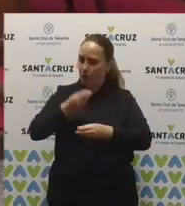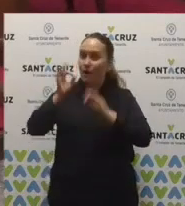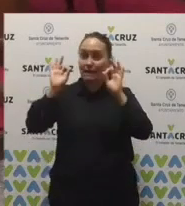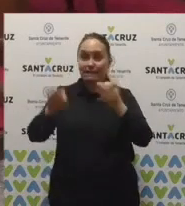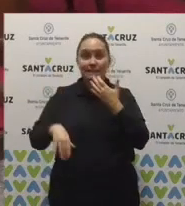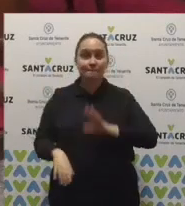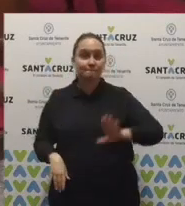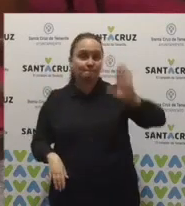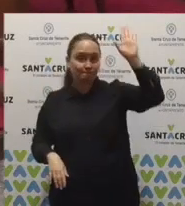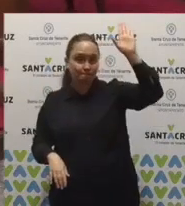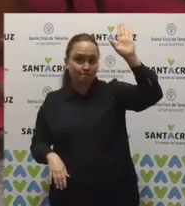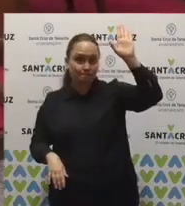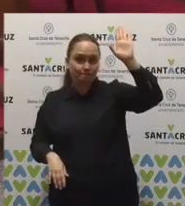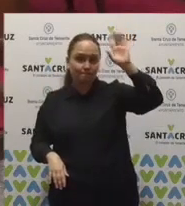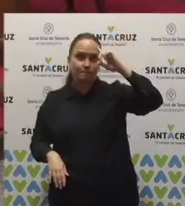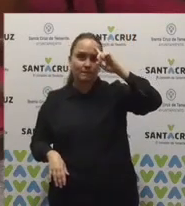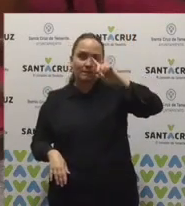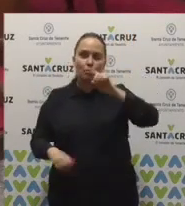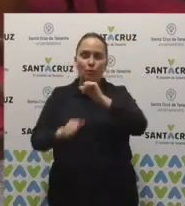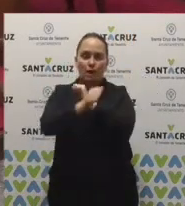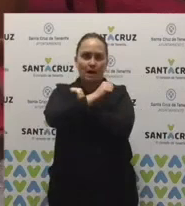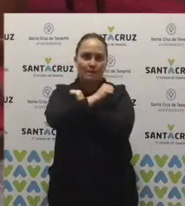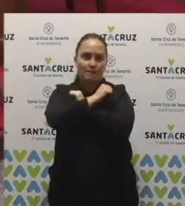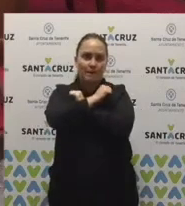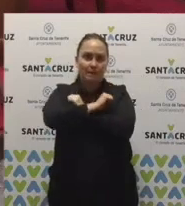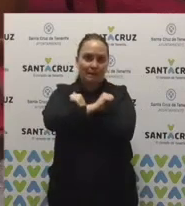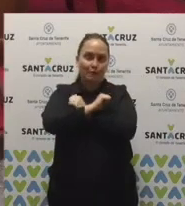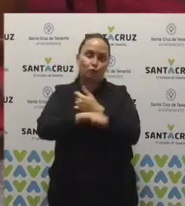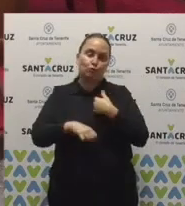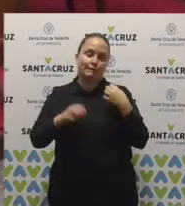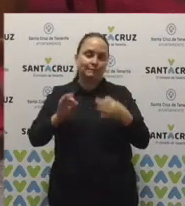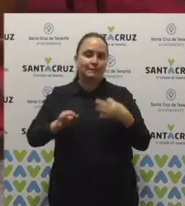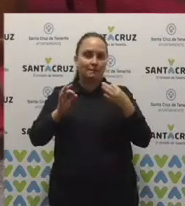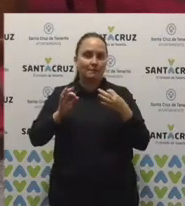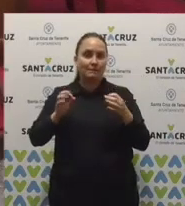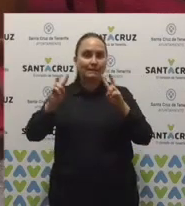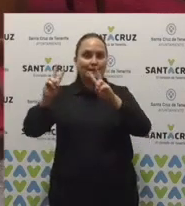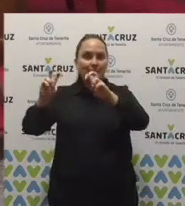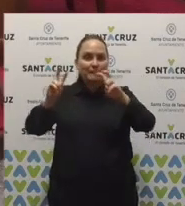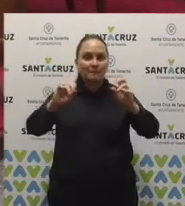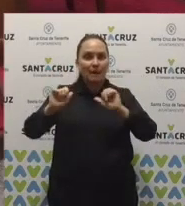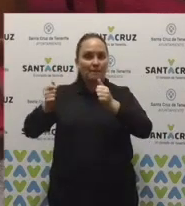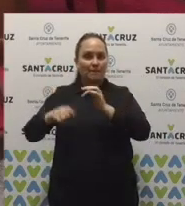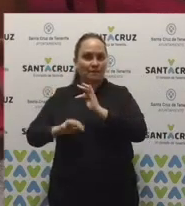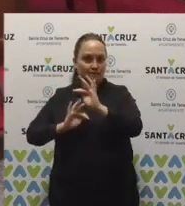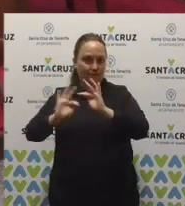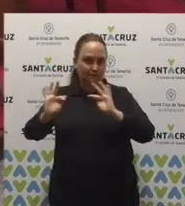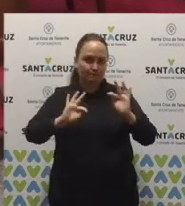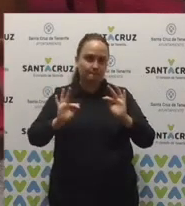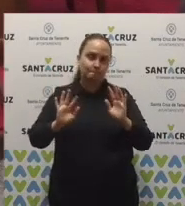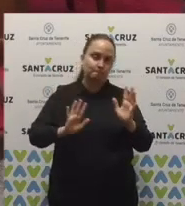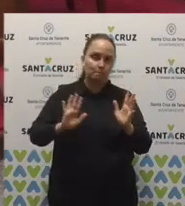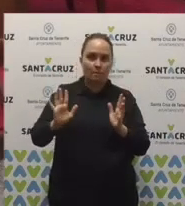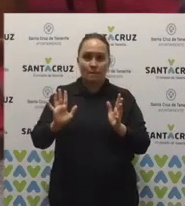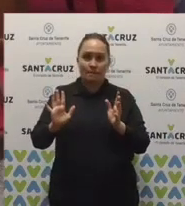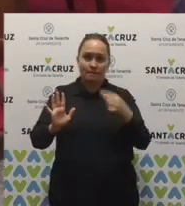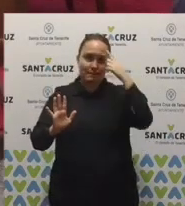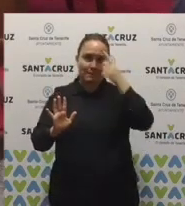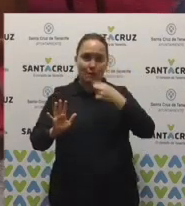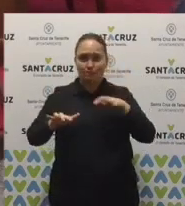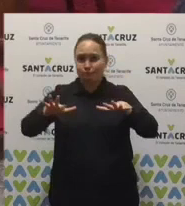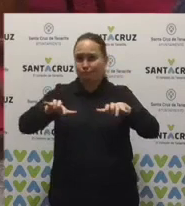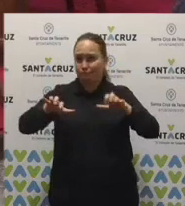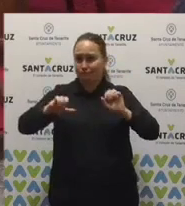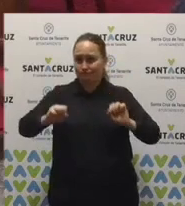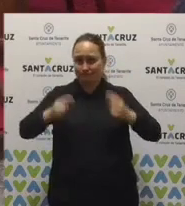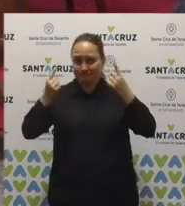pida la palabra que sea porque estuve esperando en el inicio de los temas y no estamos todos aprendiendo cómo es